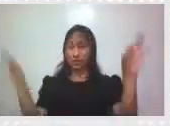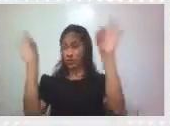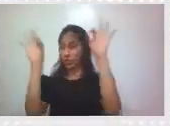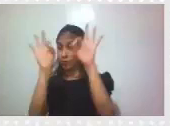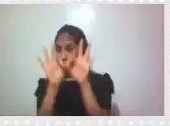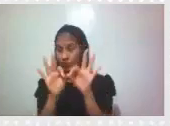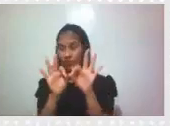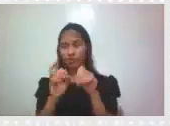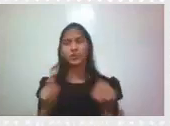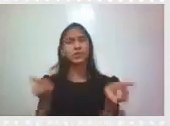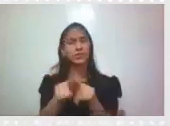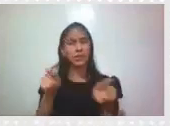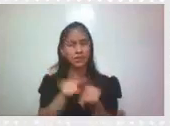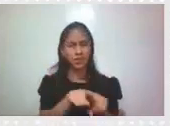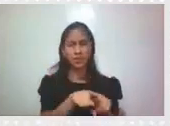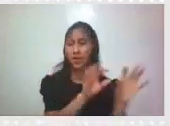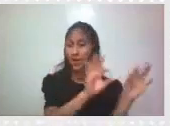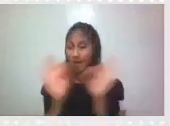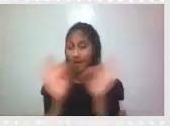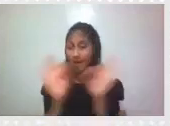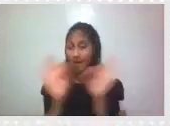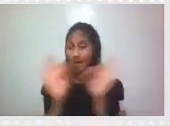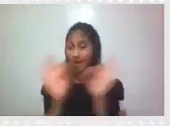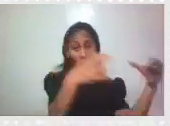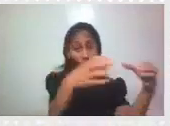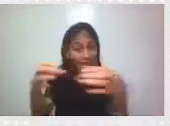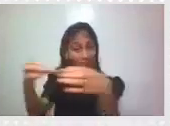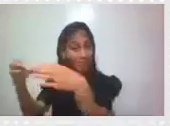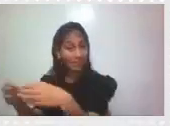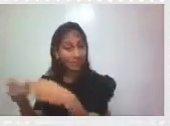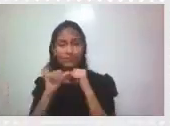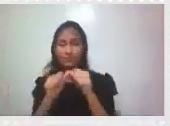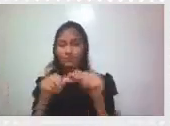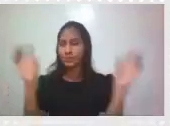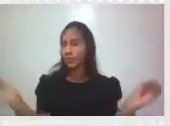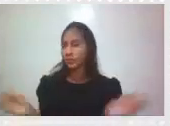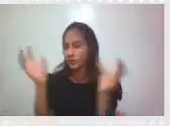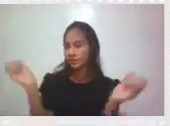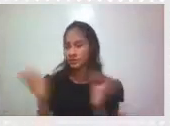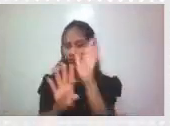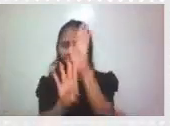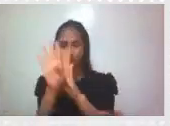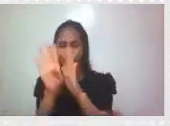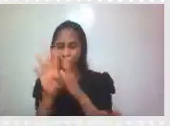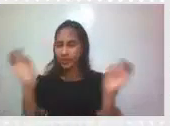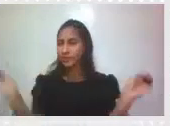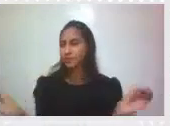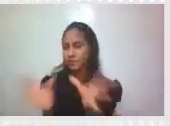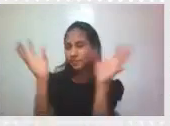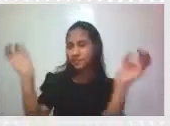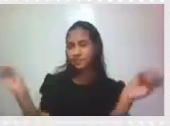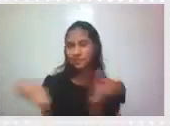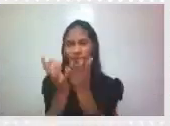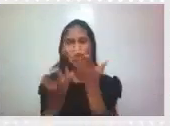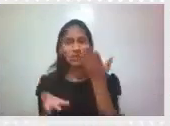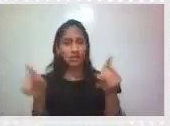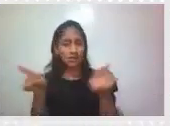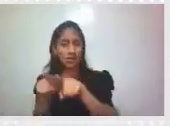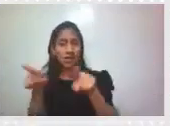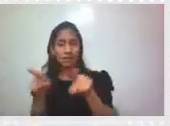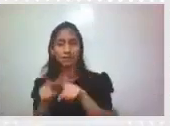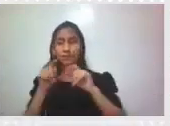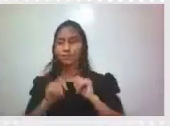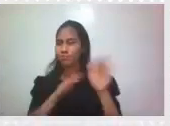las propias organizaciones nacionales, continuar fomentándolo, desarrollándolo, promoviéndolo y